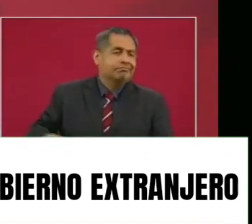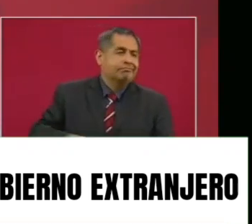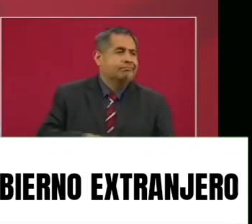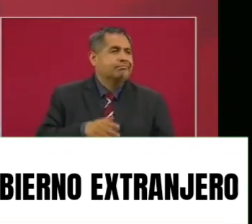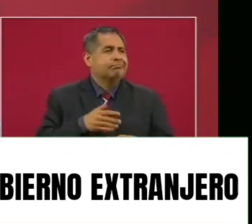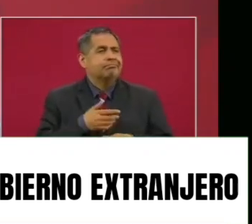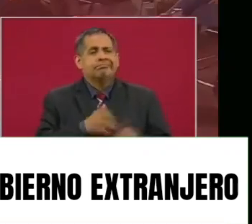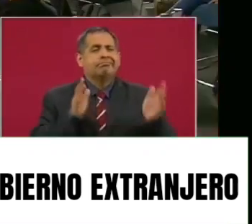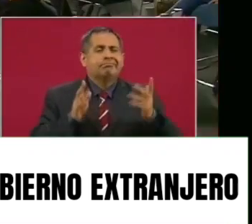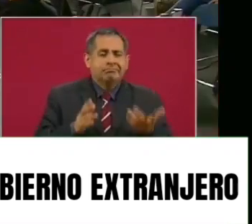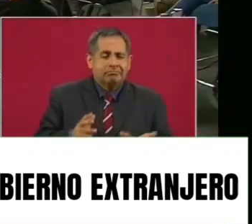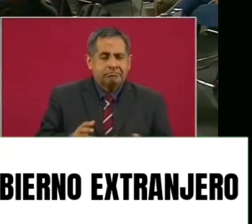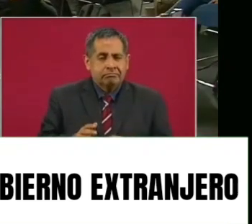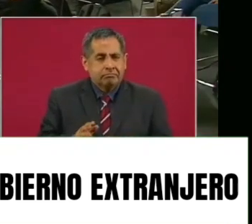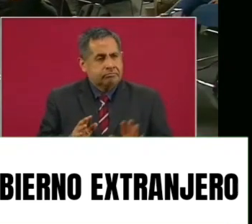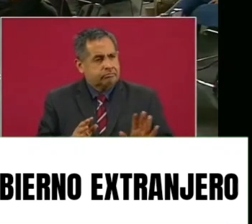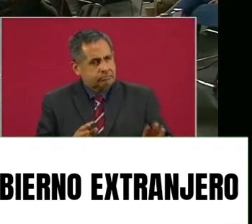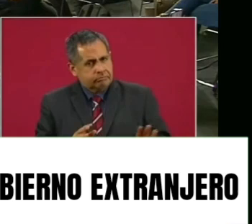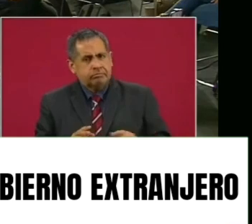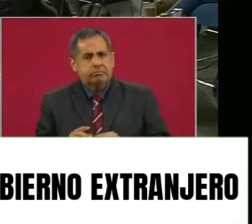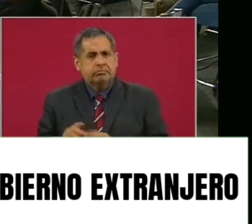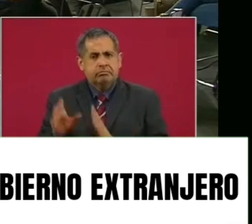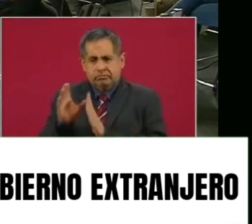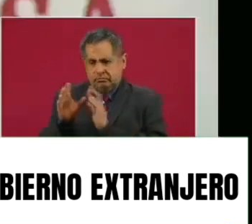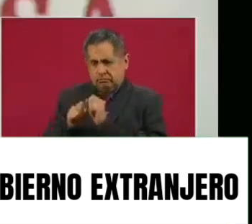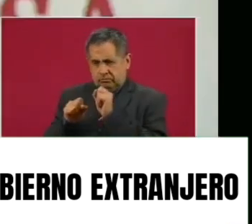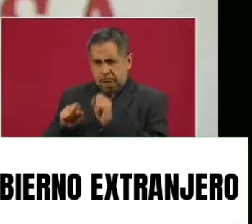principios que se fueron construyendo